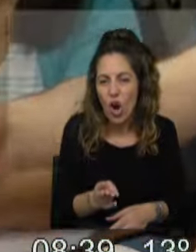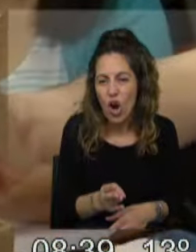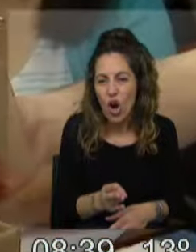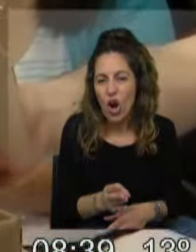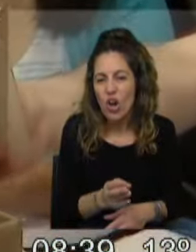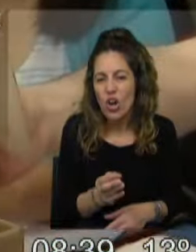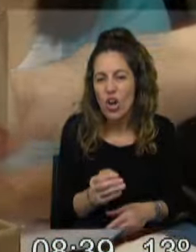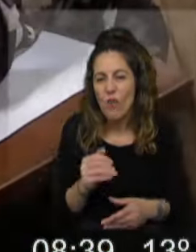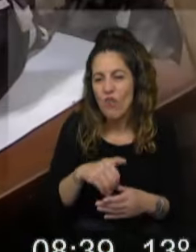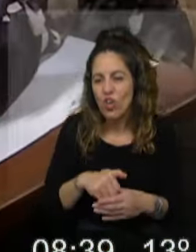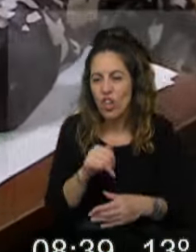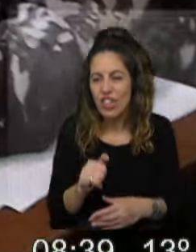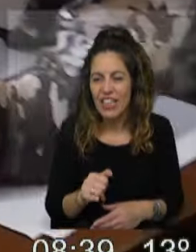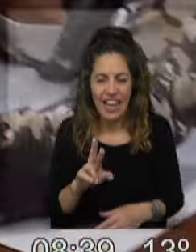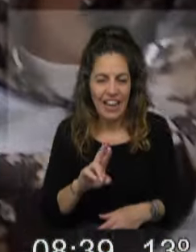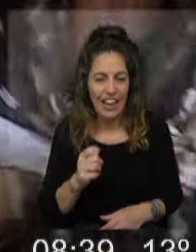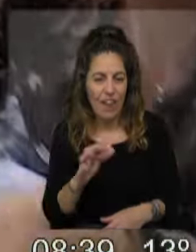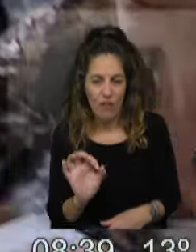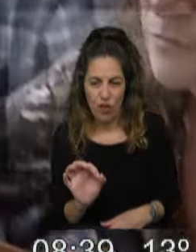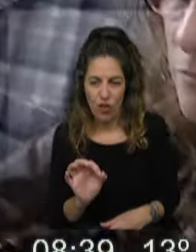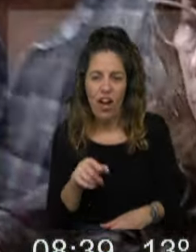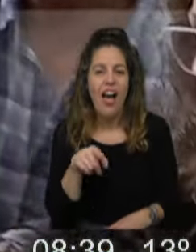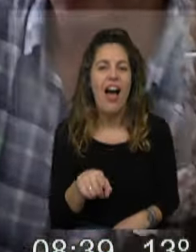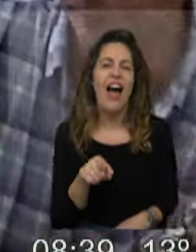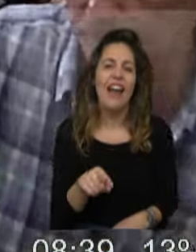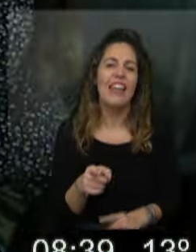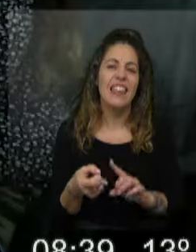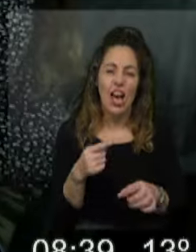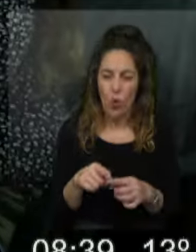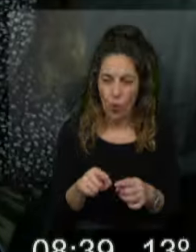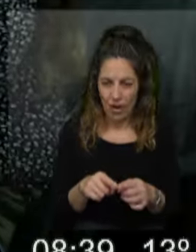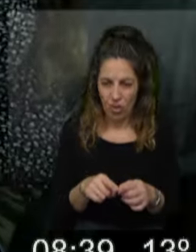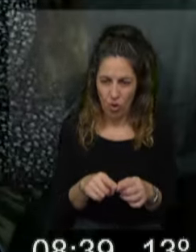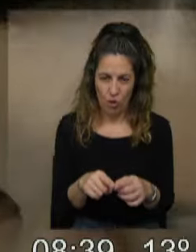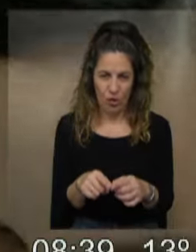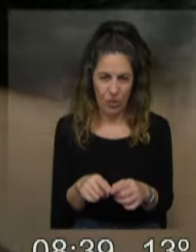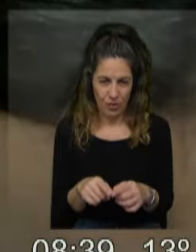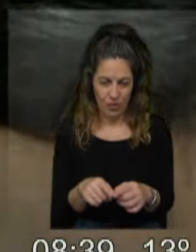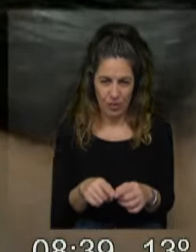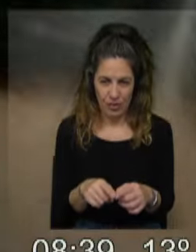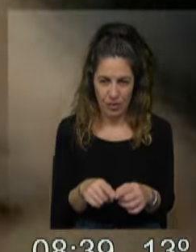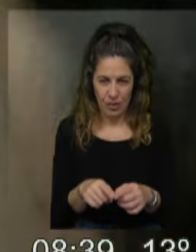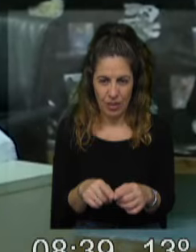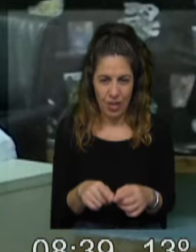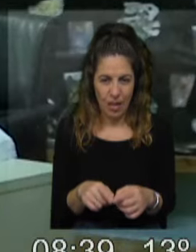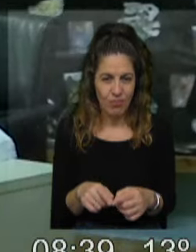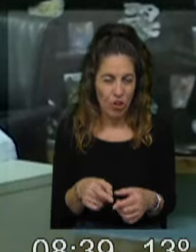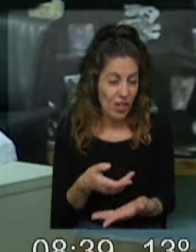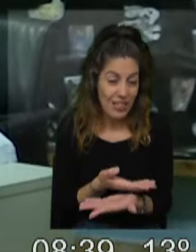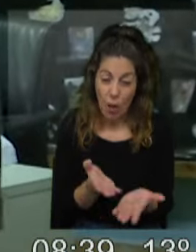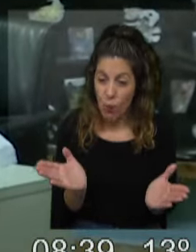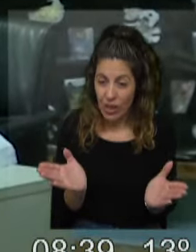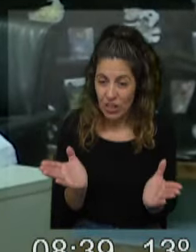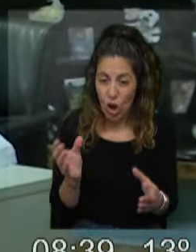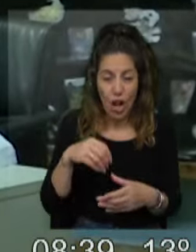sí ahí eh Y de acuerdo a lo que ha venido estado puesto en el candelero en la